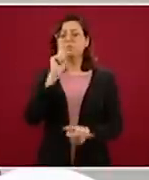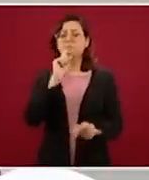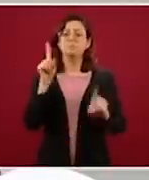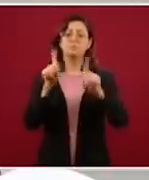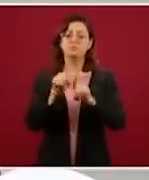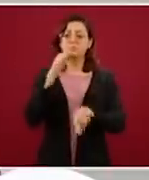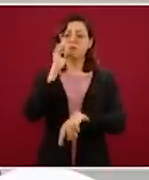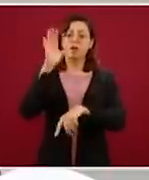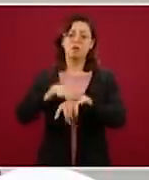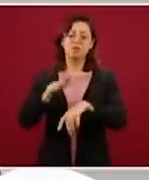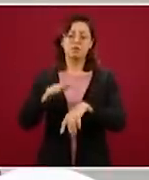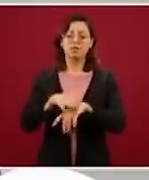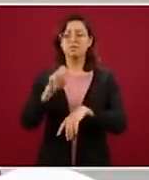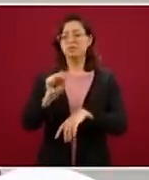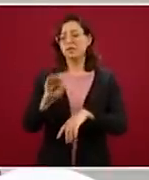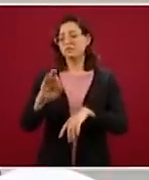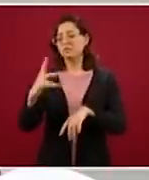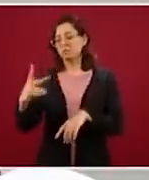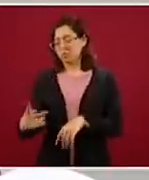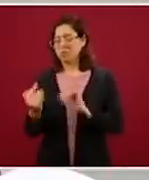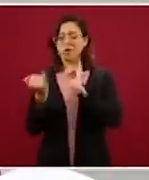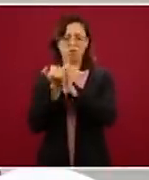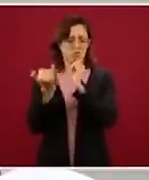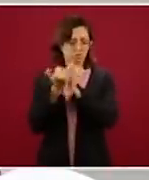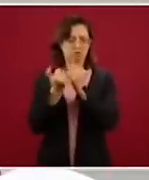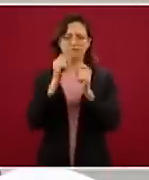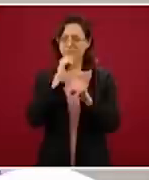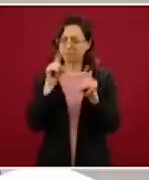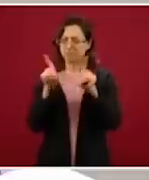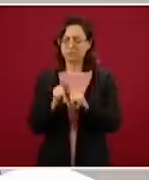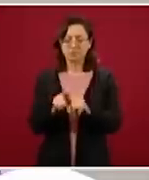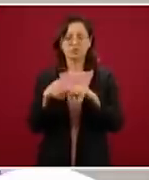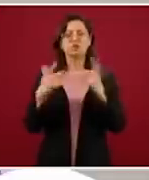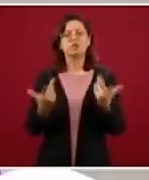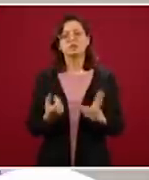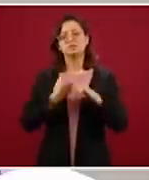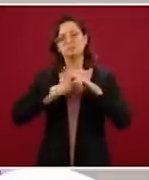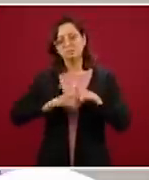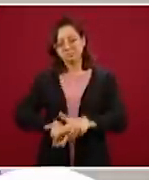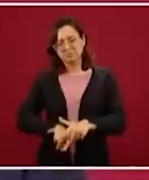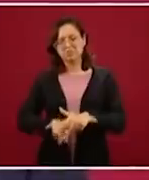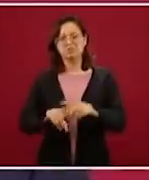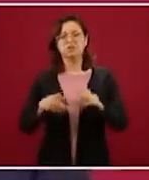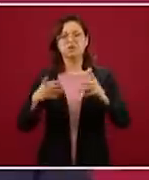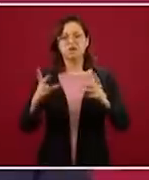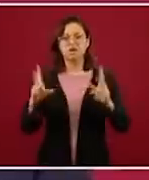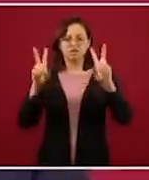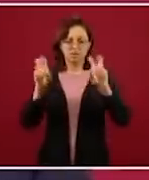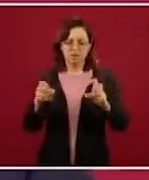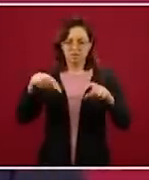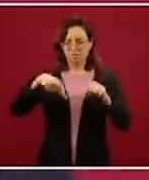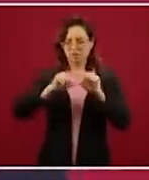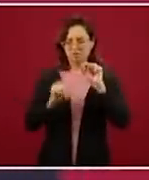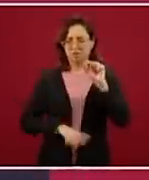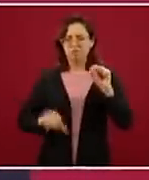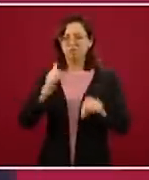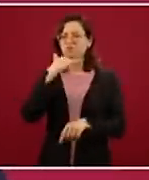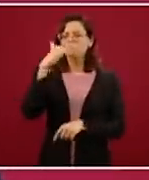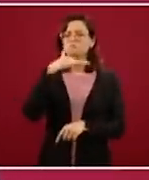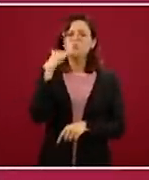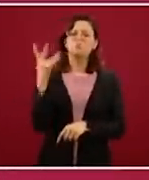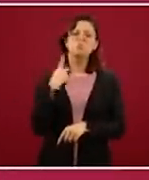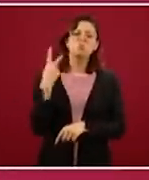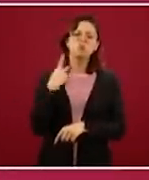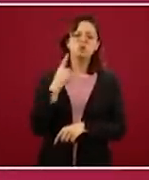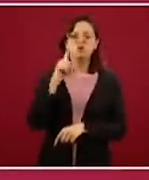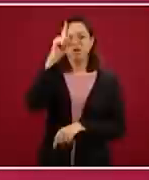la Secretaría de la Función Pública respecto a este caso en particular y se han iniciado más bien por temas vinculados en México por corrupción política. En Estados Unidos